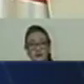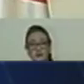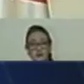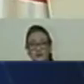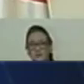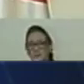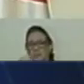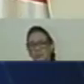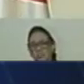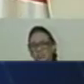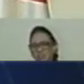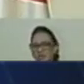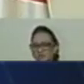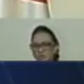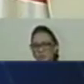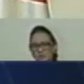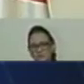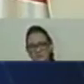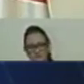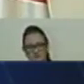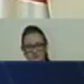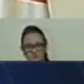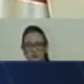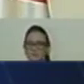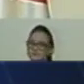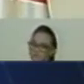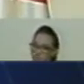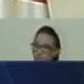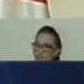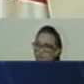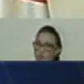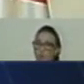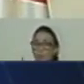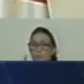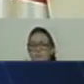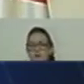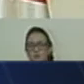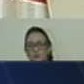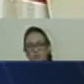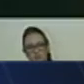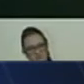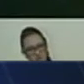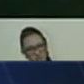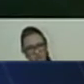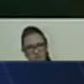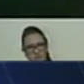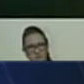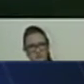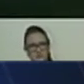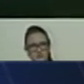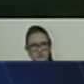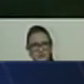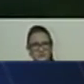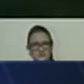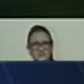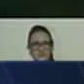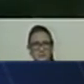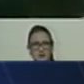país todos los días, que por favor dedique aunque sea un minuto a decir la verdad de que el sistema